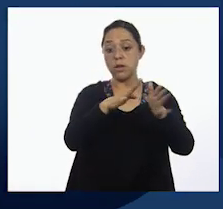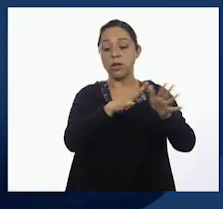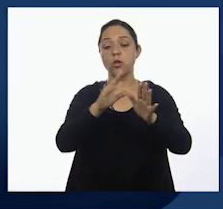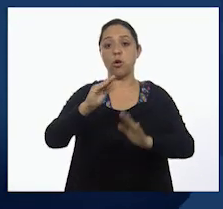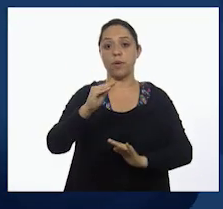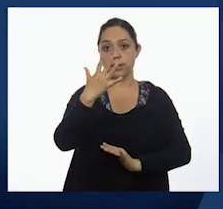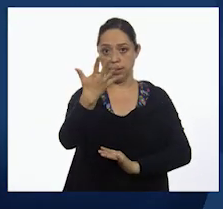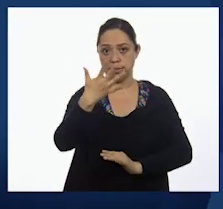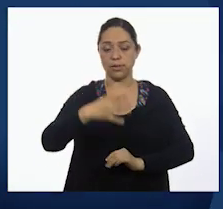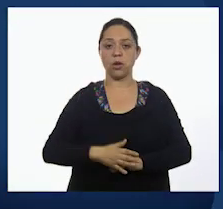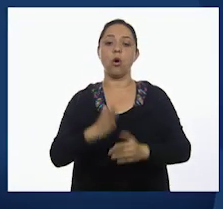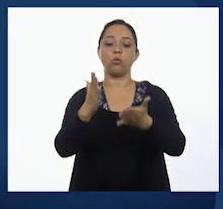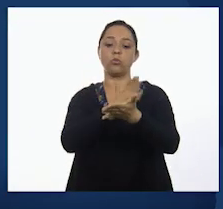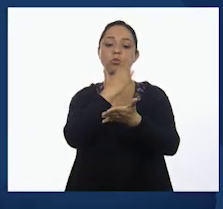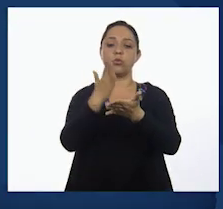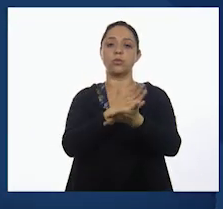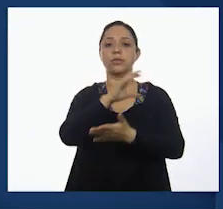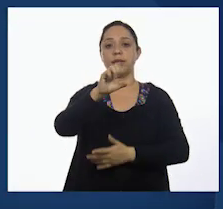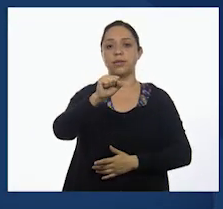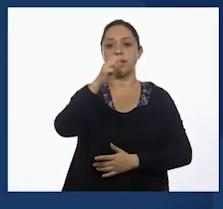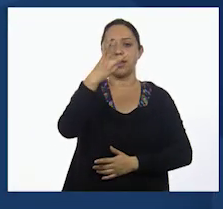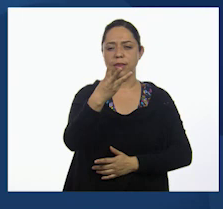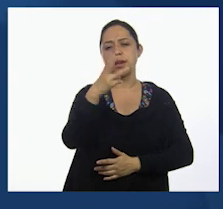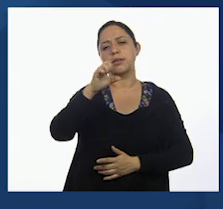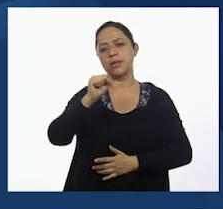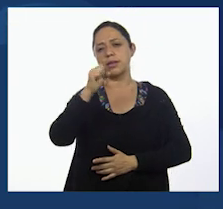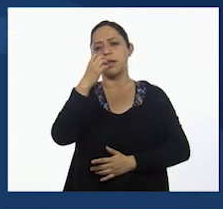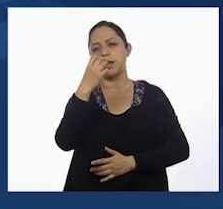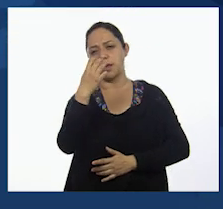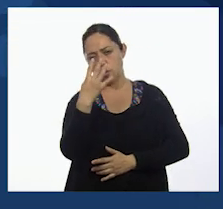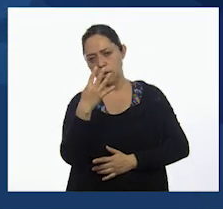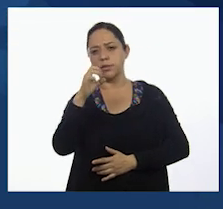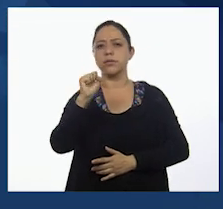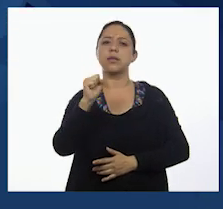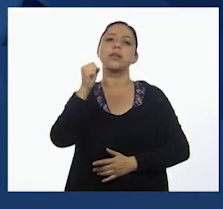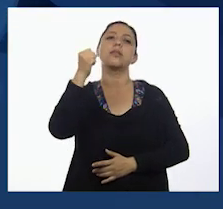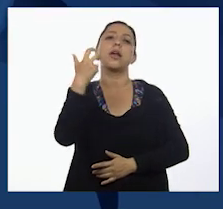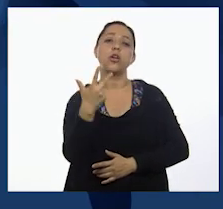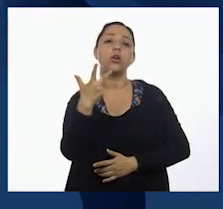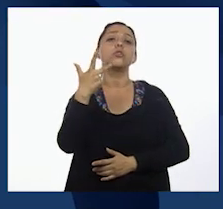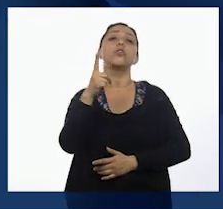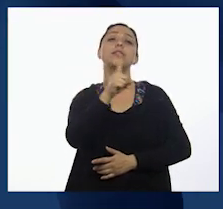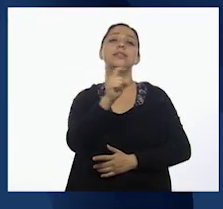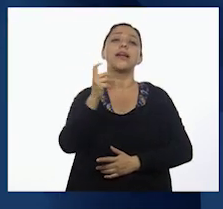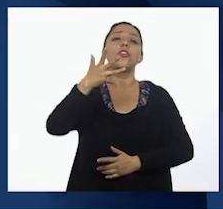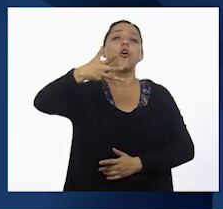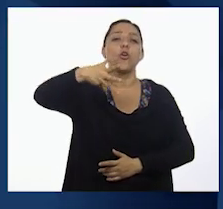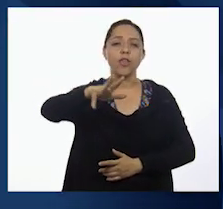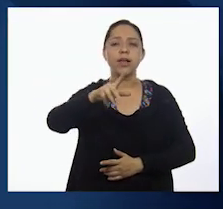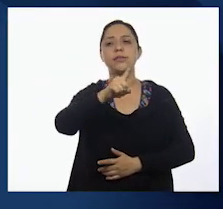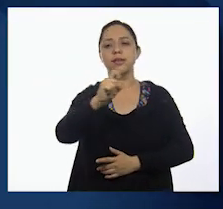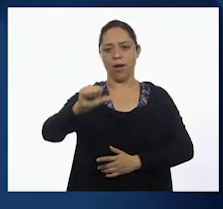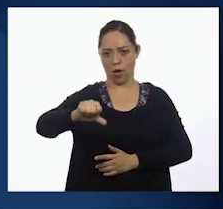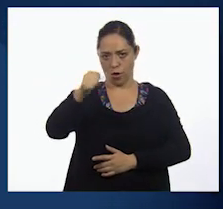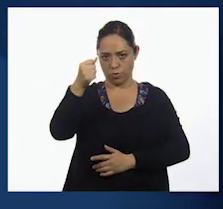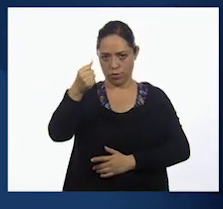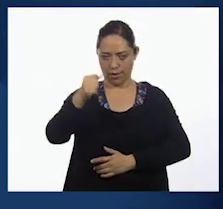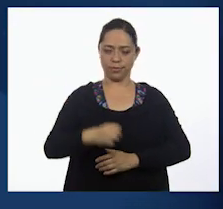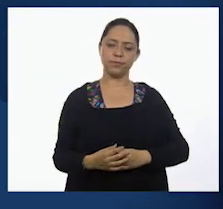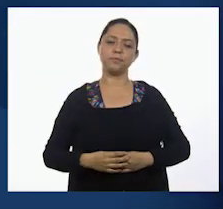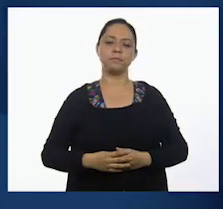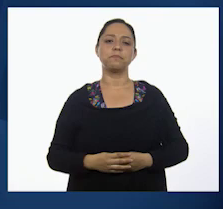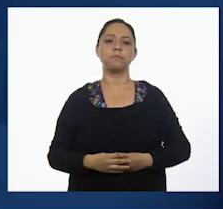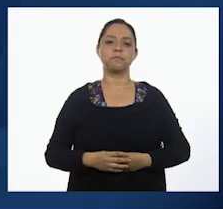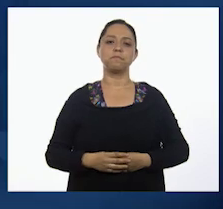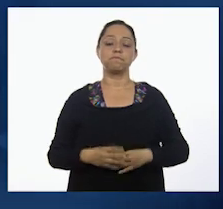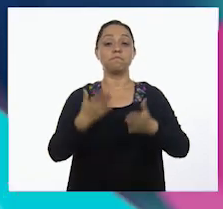1995. Páginas 63, 64, 68 y 110, 111. Y